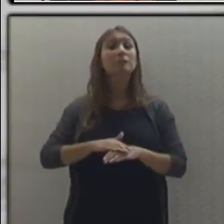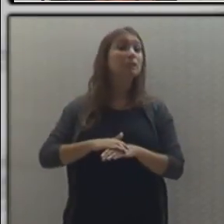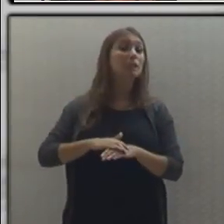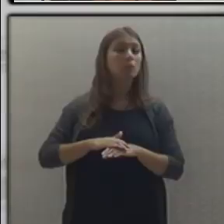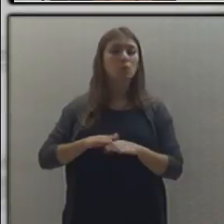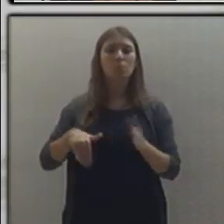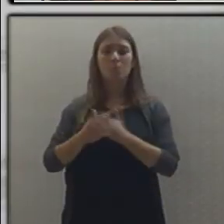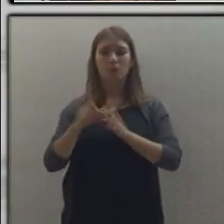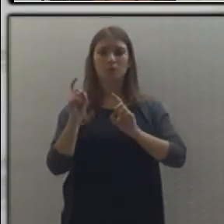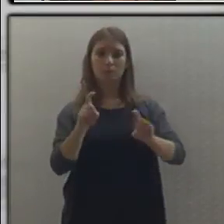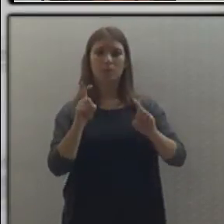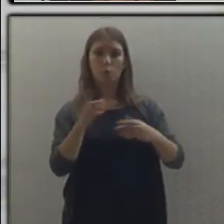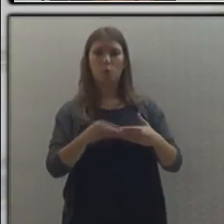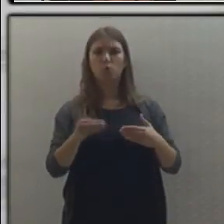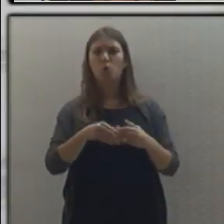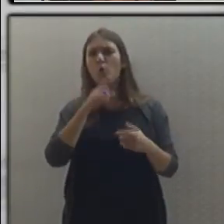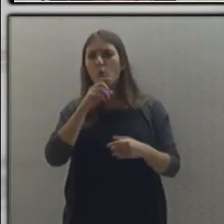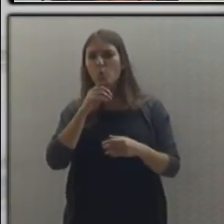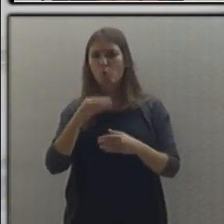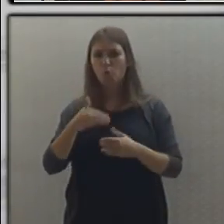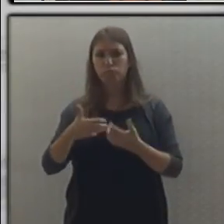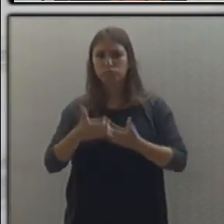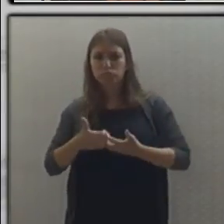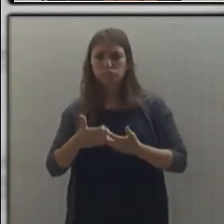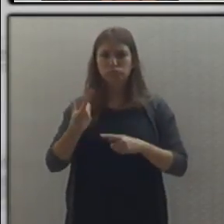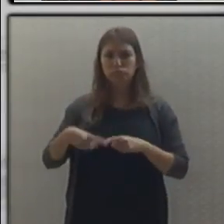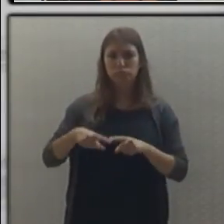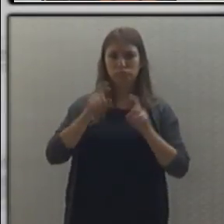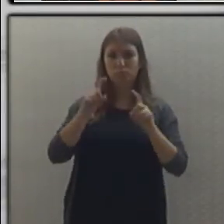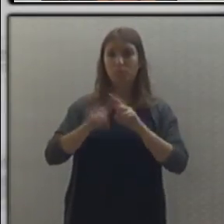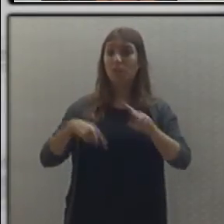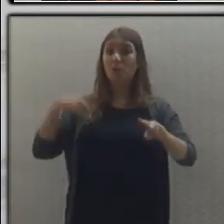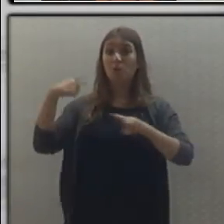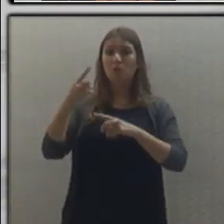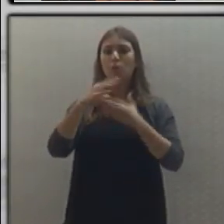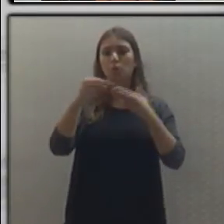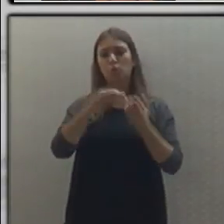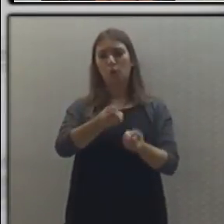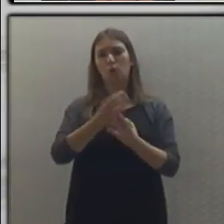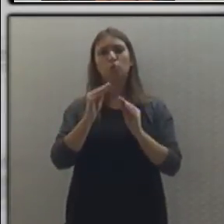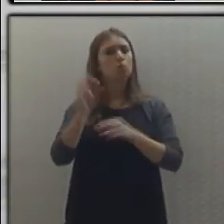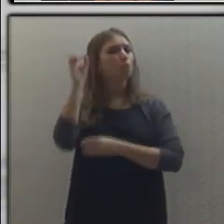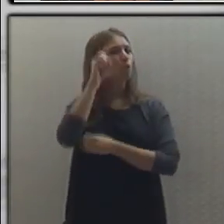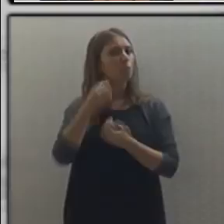cómo funcionan todos los productos de apoyo. Y después la valoración del usuario.